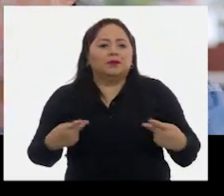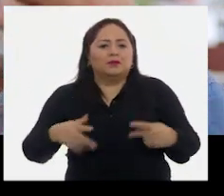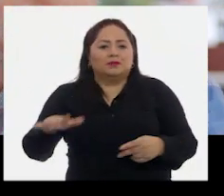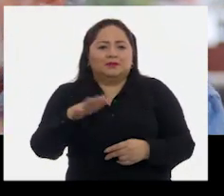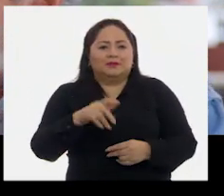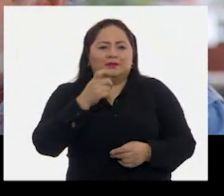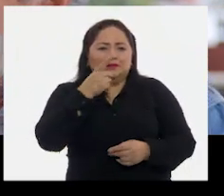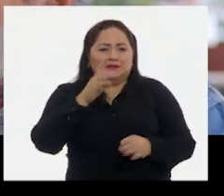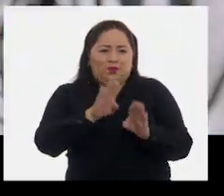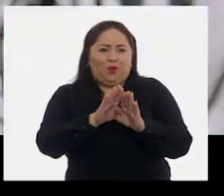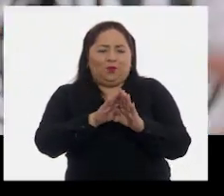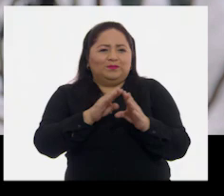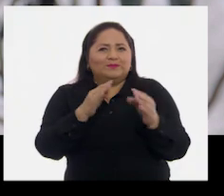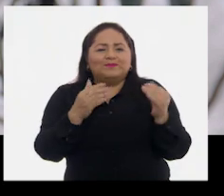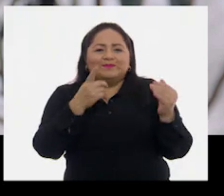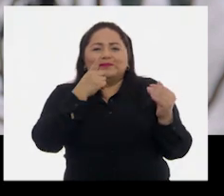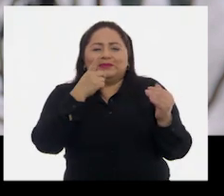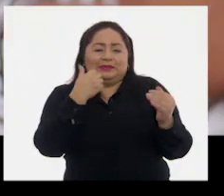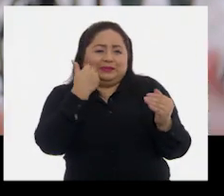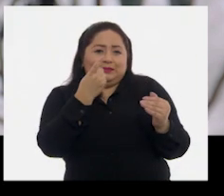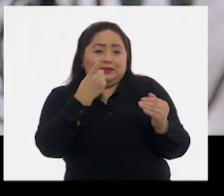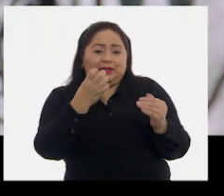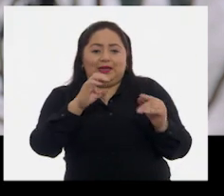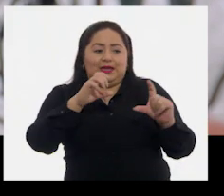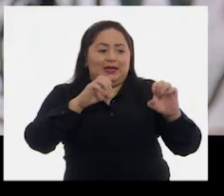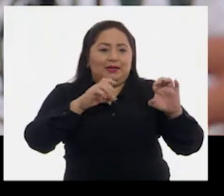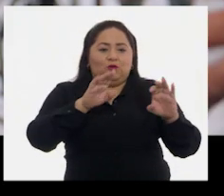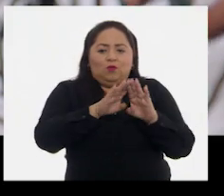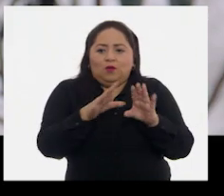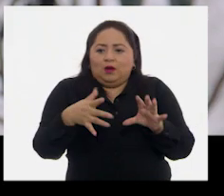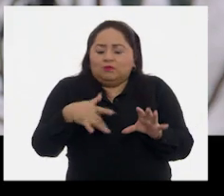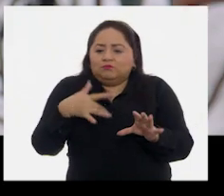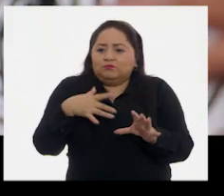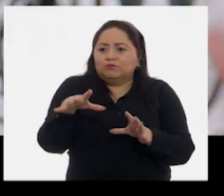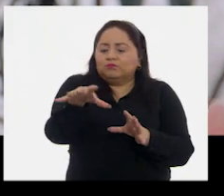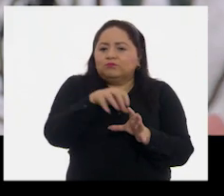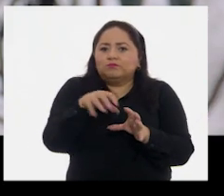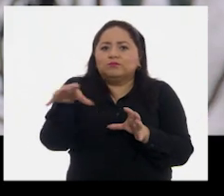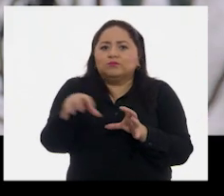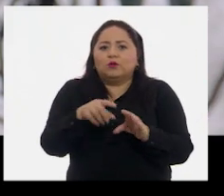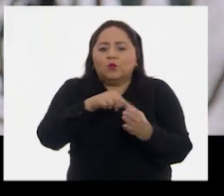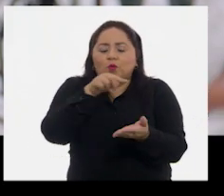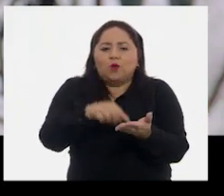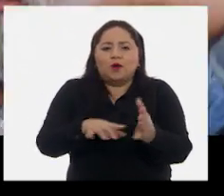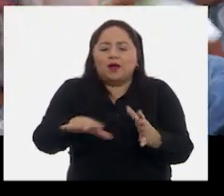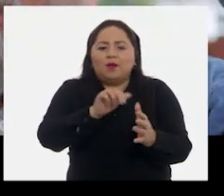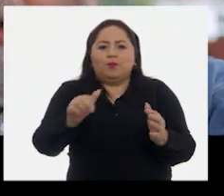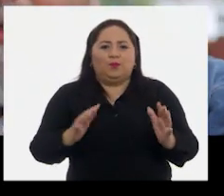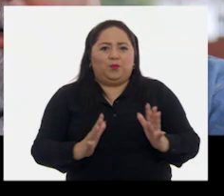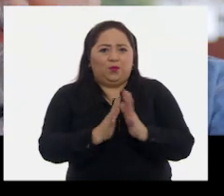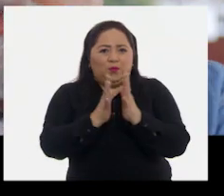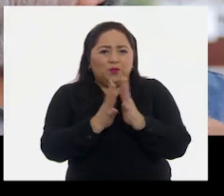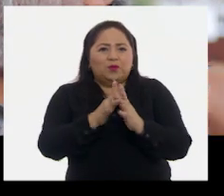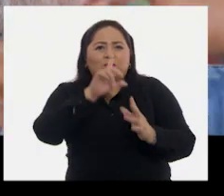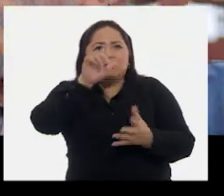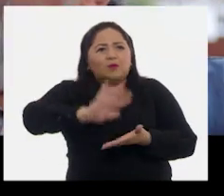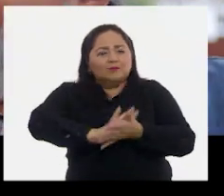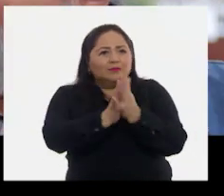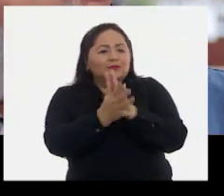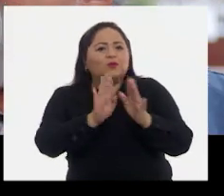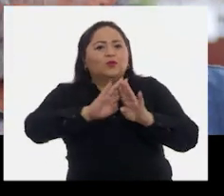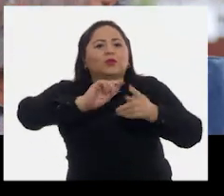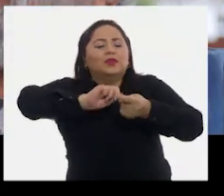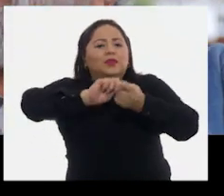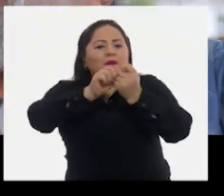especie de capilaridad, ¿no? O sea, la élite absorbe, ¿no?, del espacio popular, la interpreta,